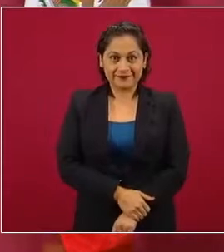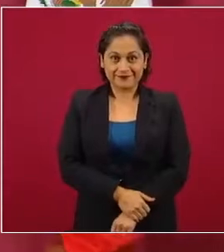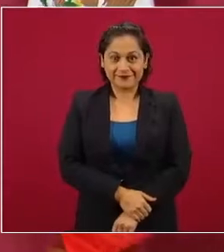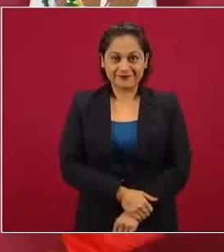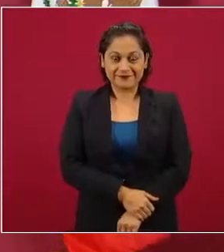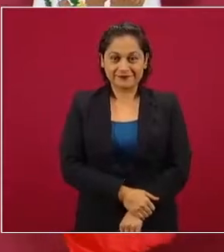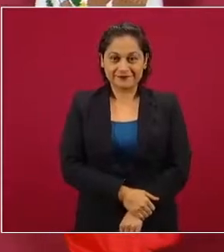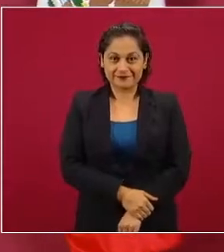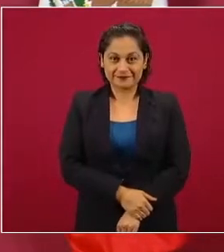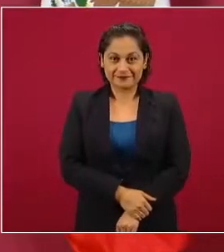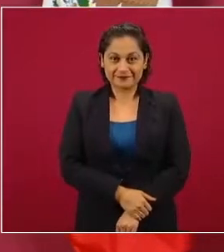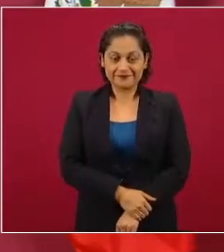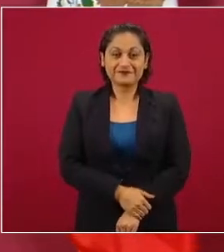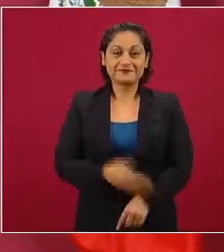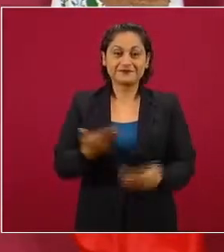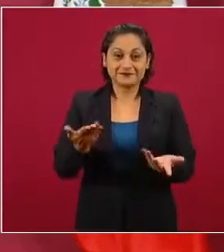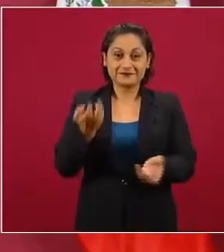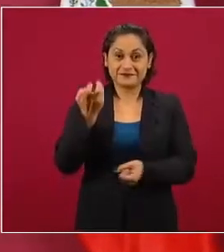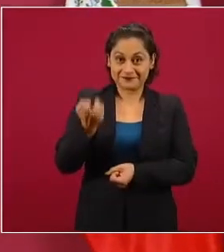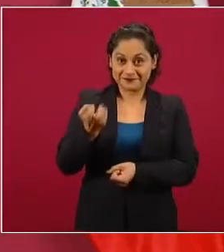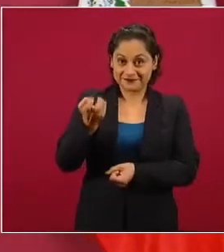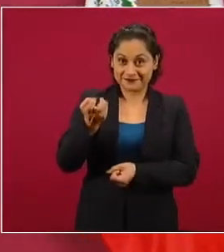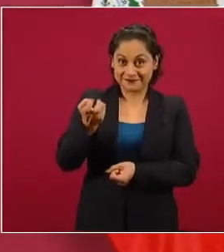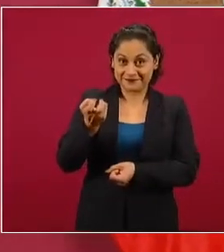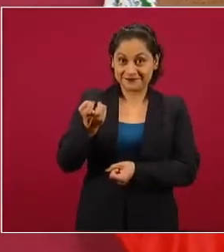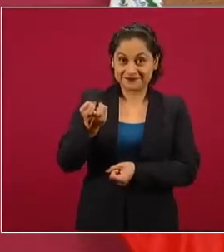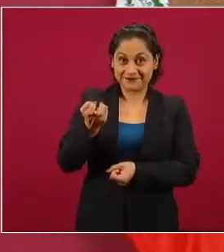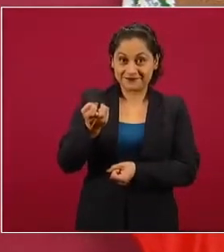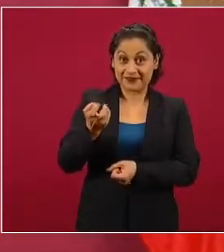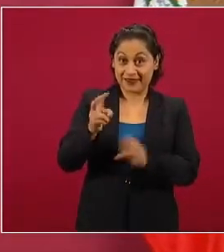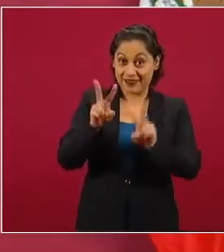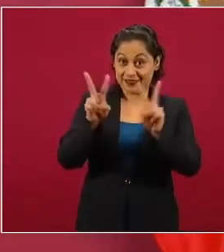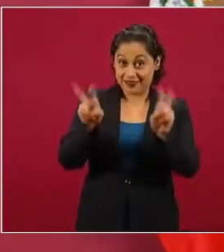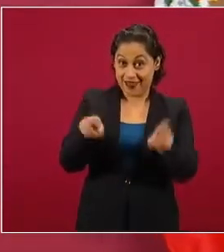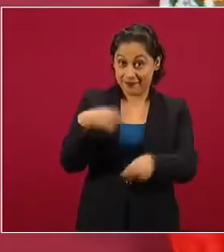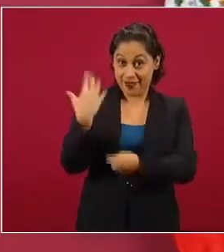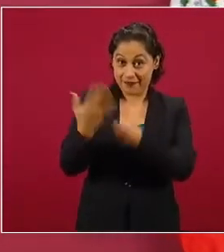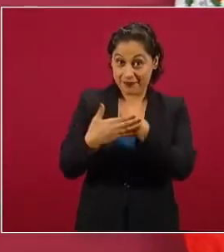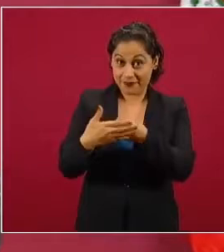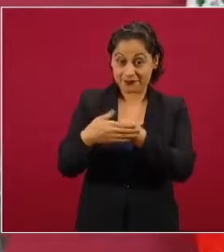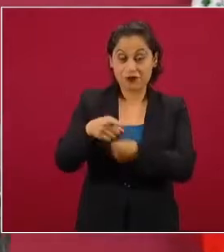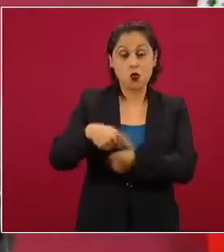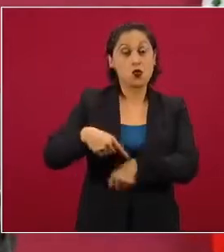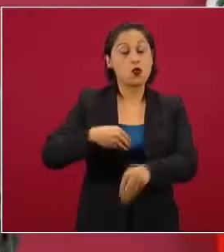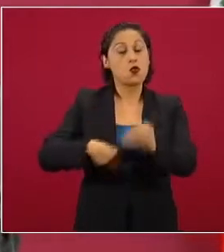O sea, va a ser otro tema polémico, lo adelanto, como